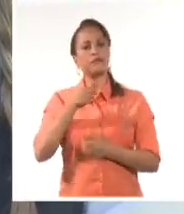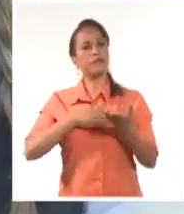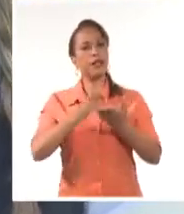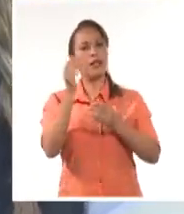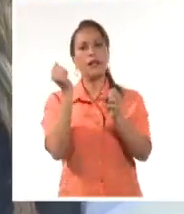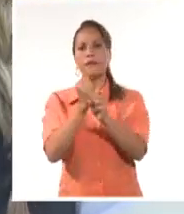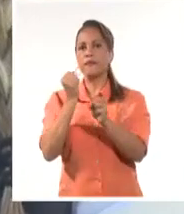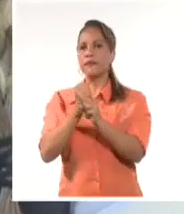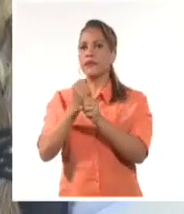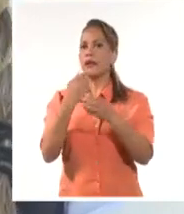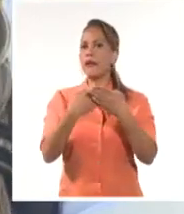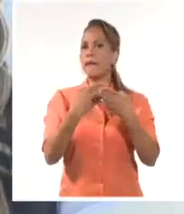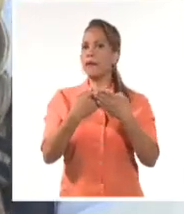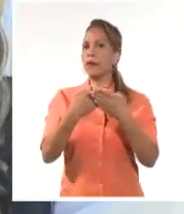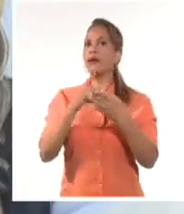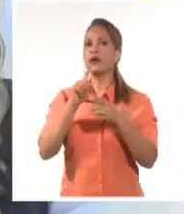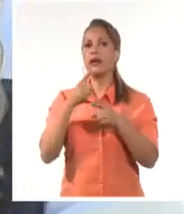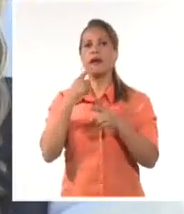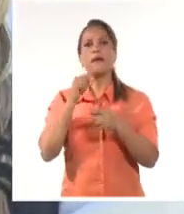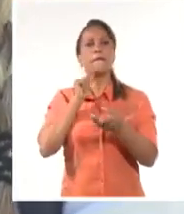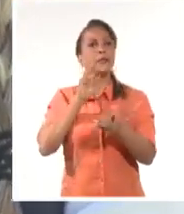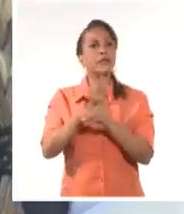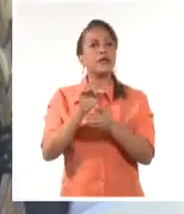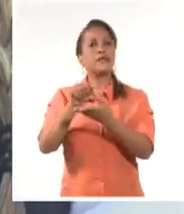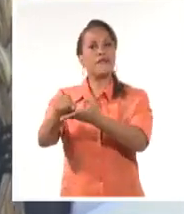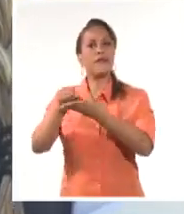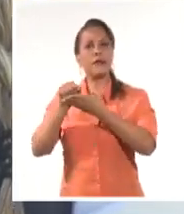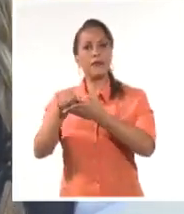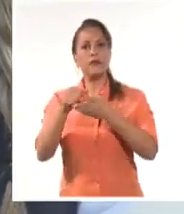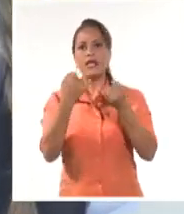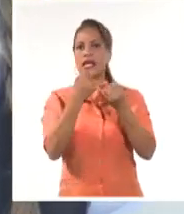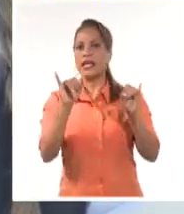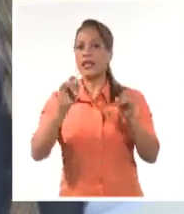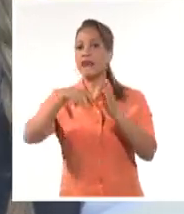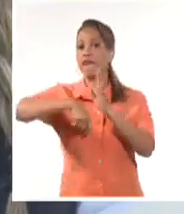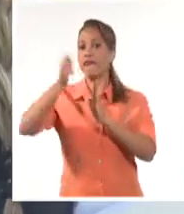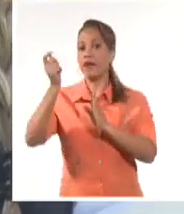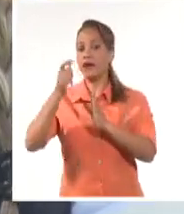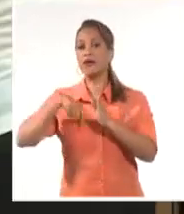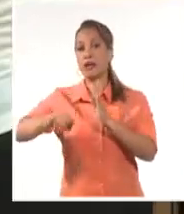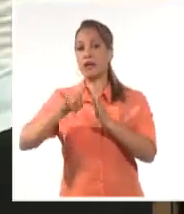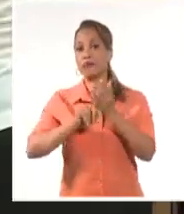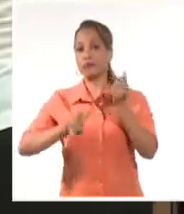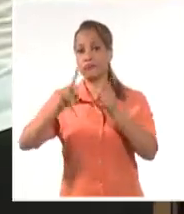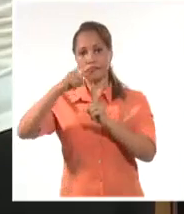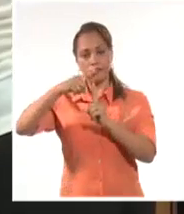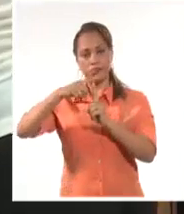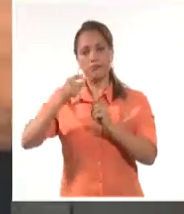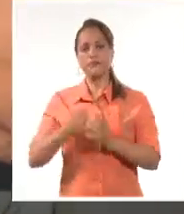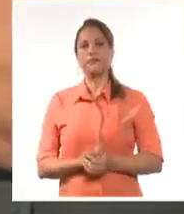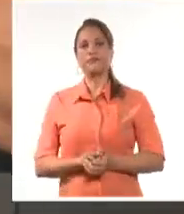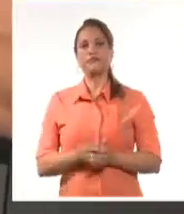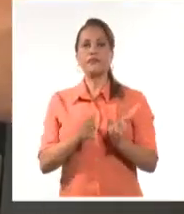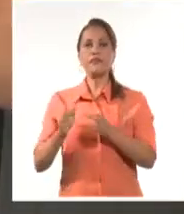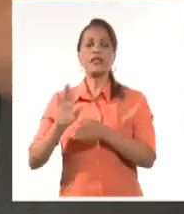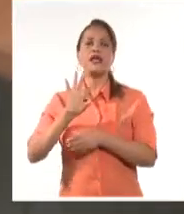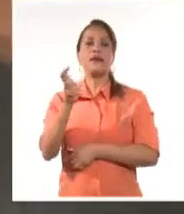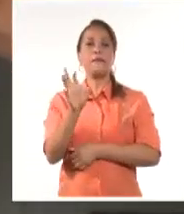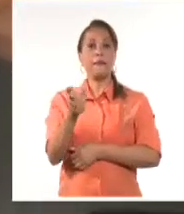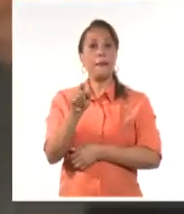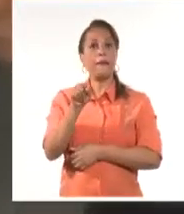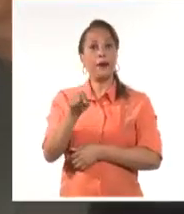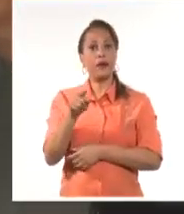en pruebas de aceptación para poner en servicio un grupo de líneas fijas también aquí en Las Tunas. Servicios bancarios y cajeros